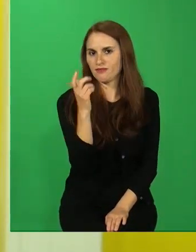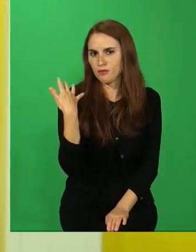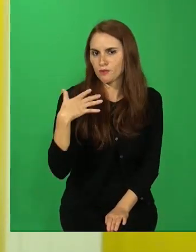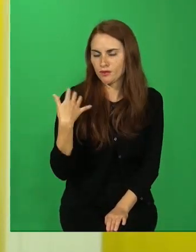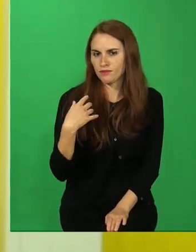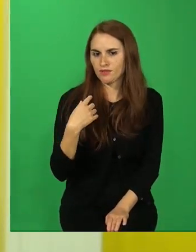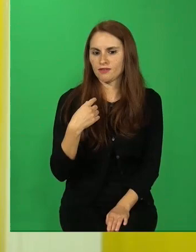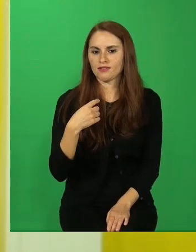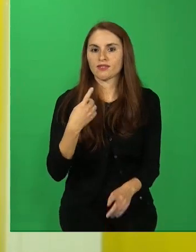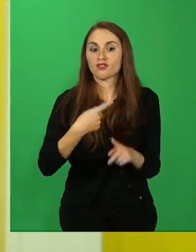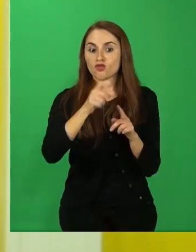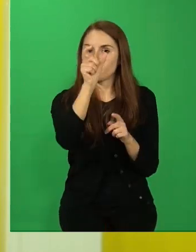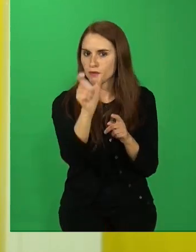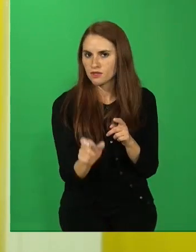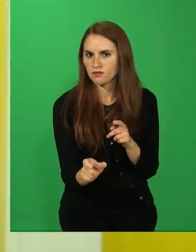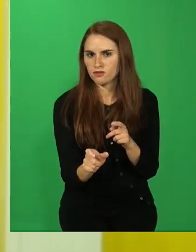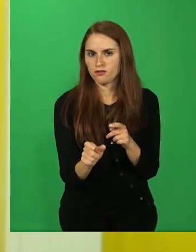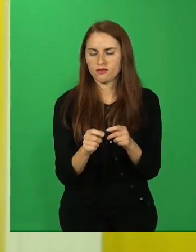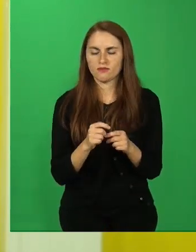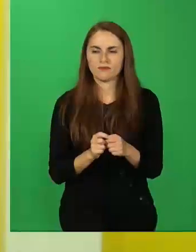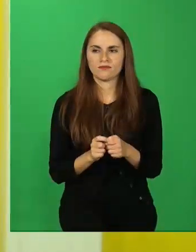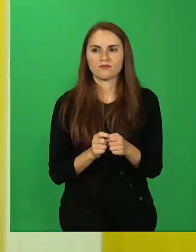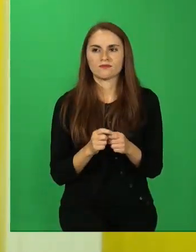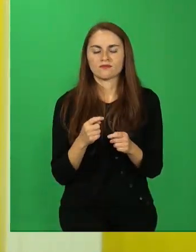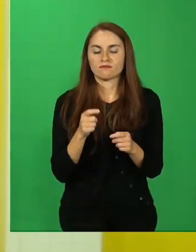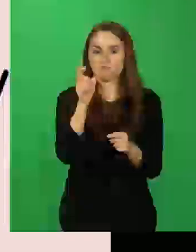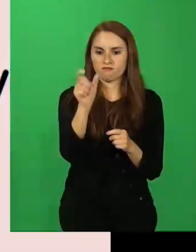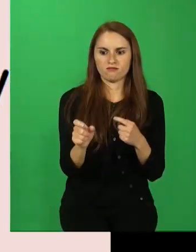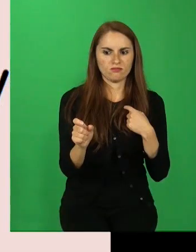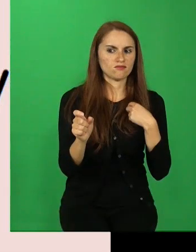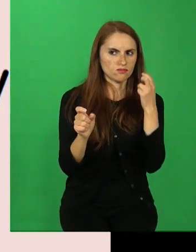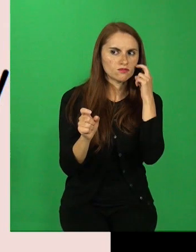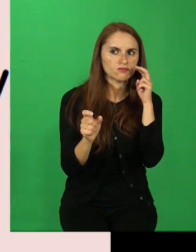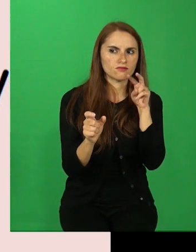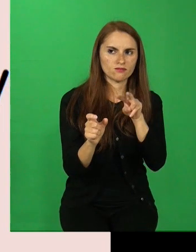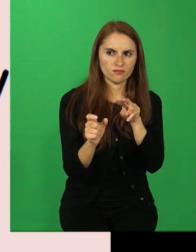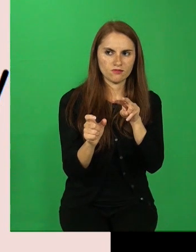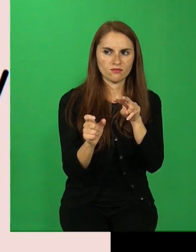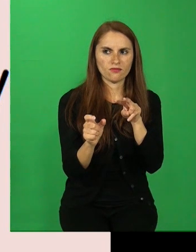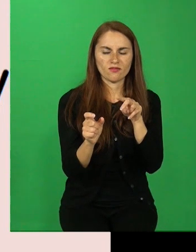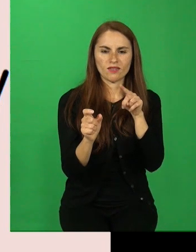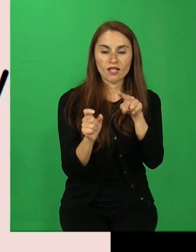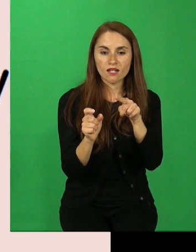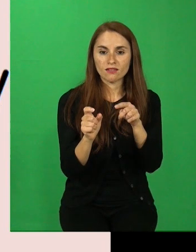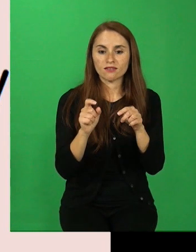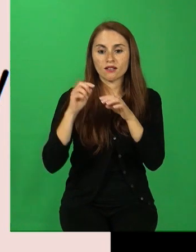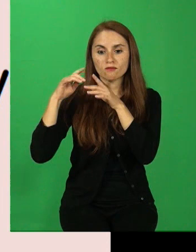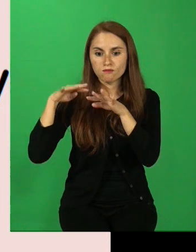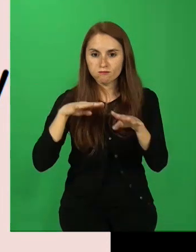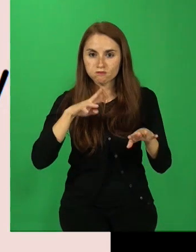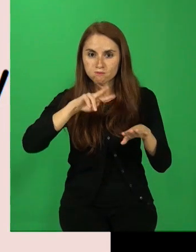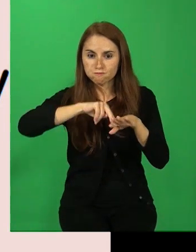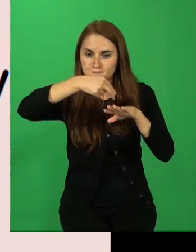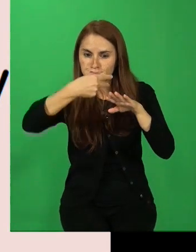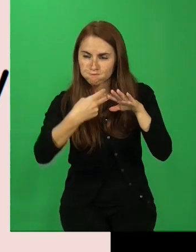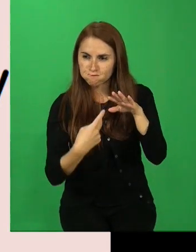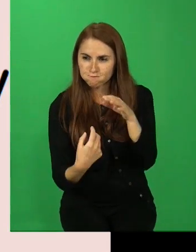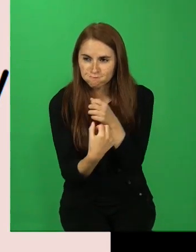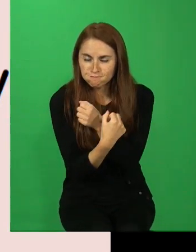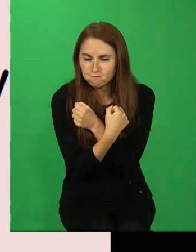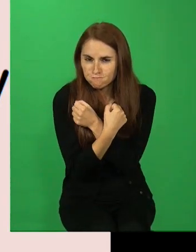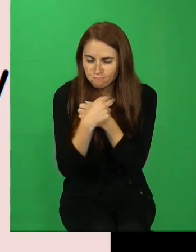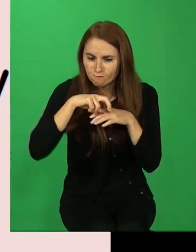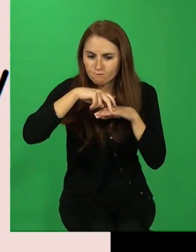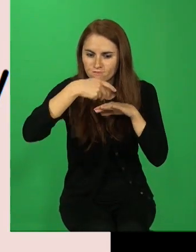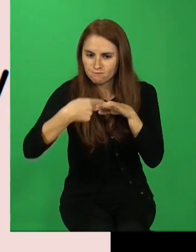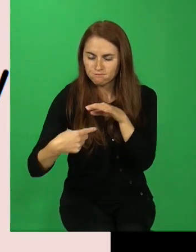va a hablar de otra persona o de lo que él está observando. Desde que se zambulló en el río, apechugó el cuerpo